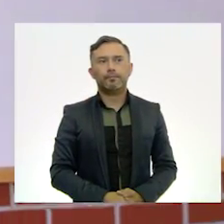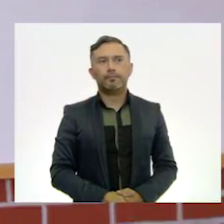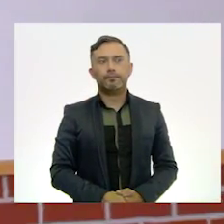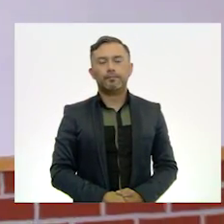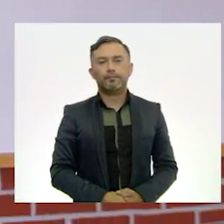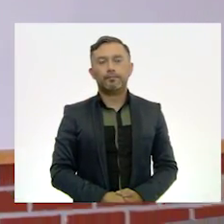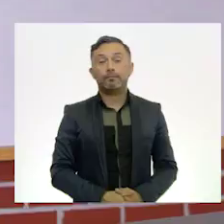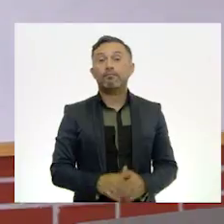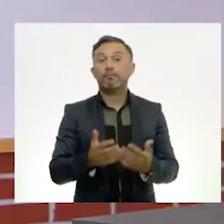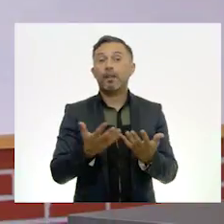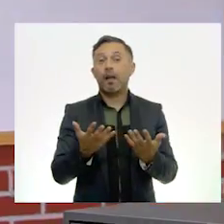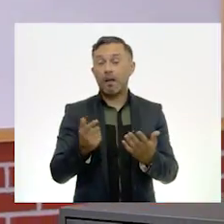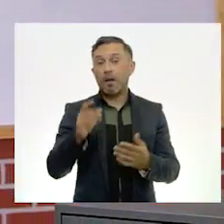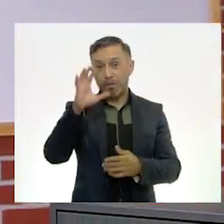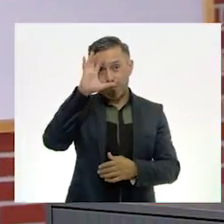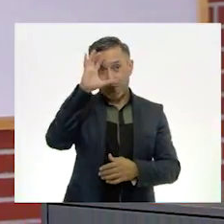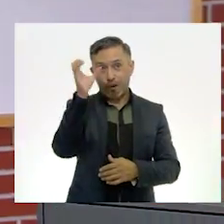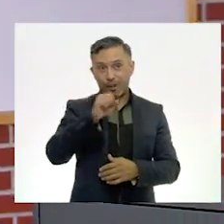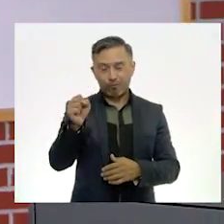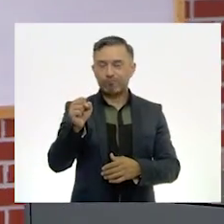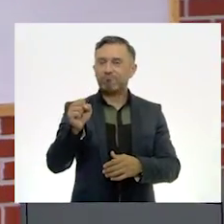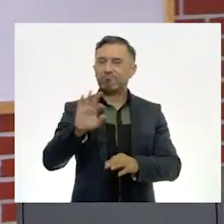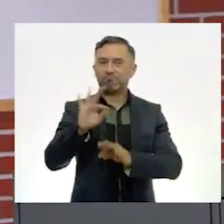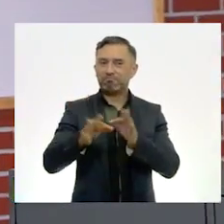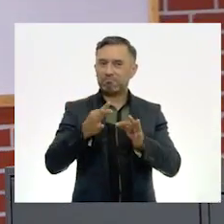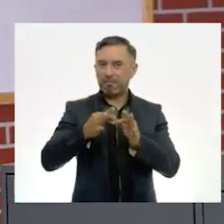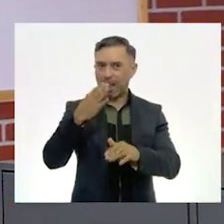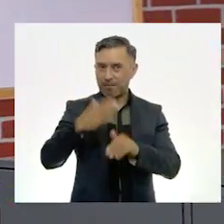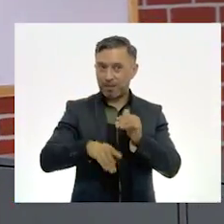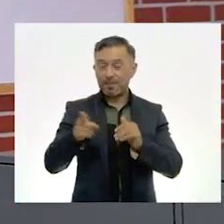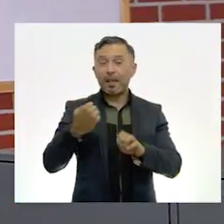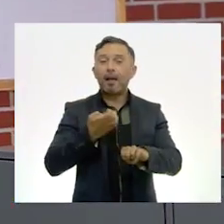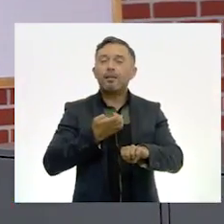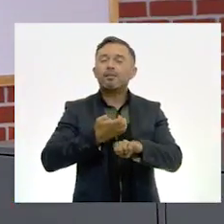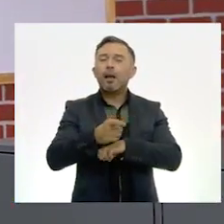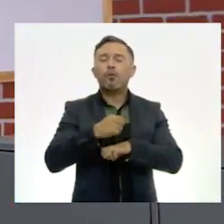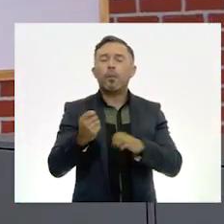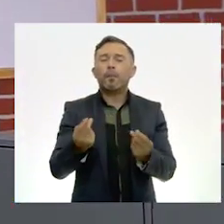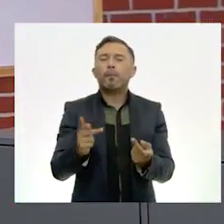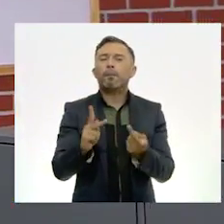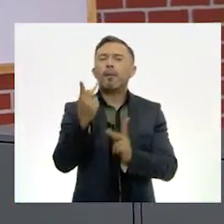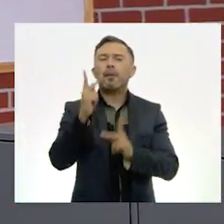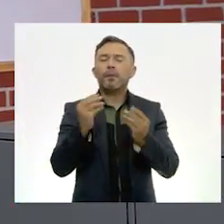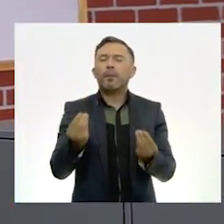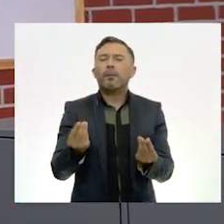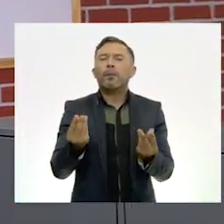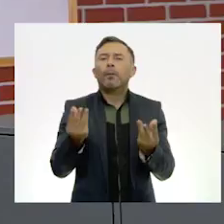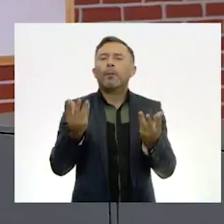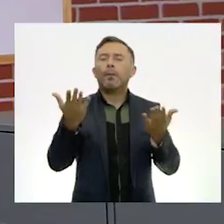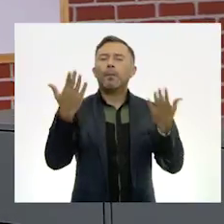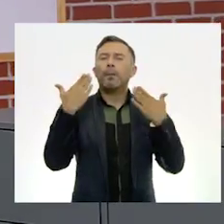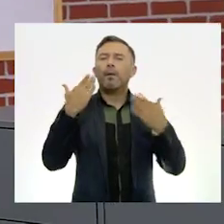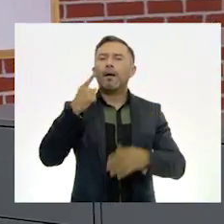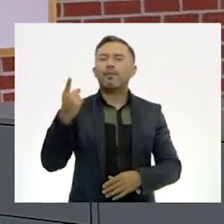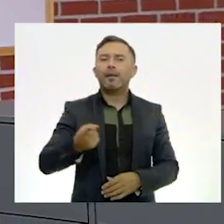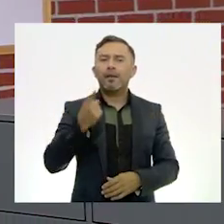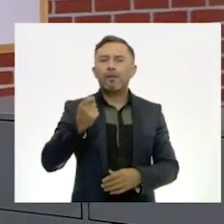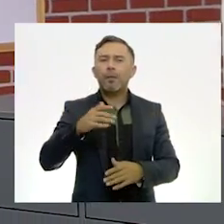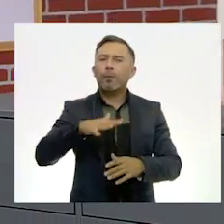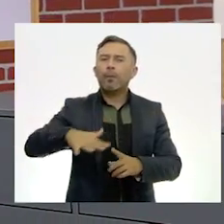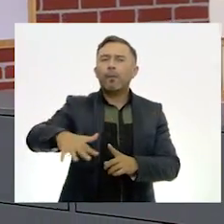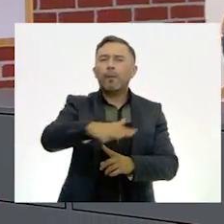Es hora de despedirnos de Morelos, el estado de la eterna primavera, de sus bellos paisajes y de su ambiente de